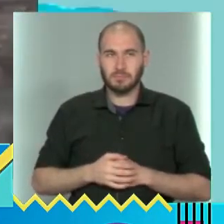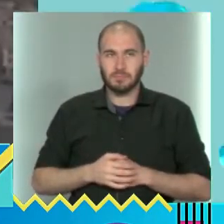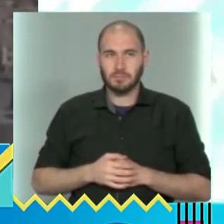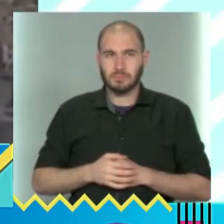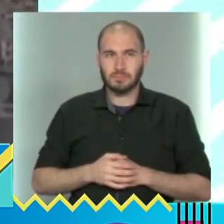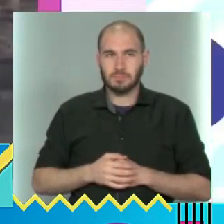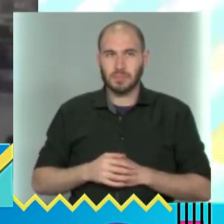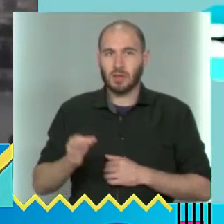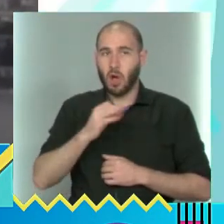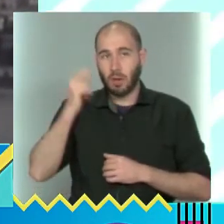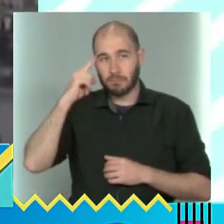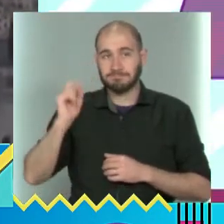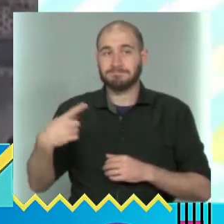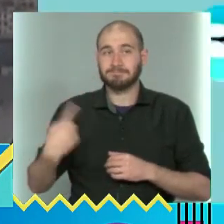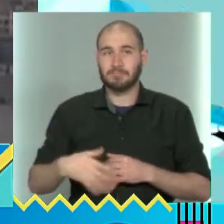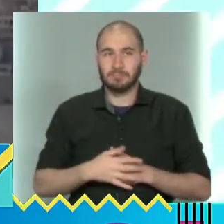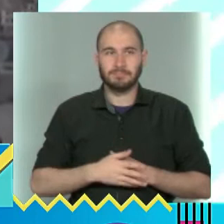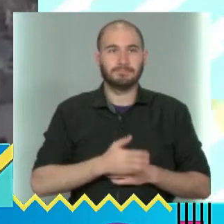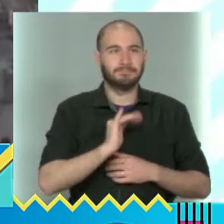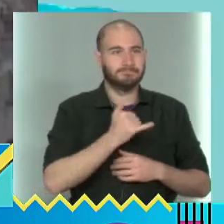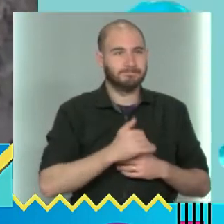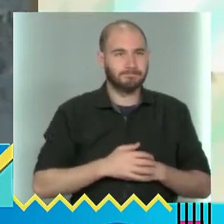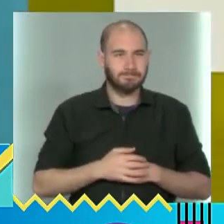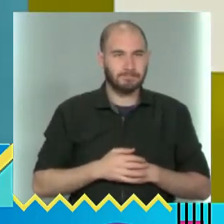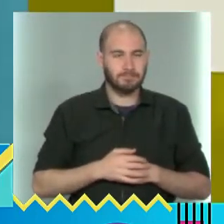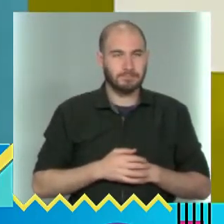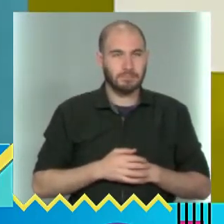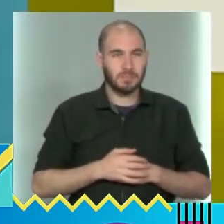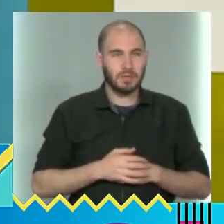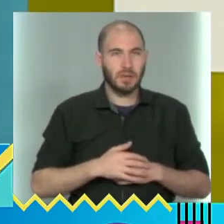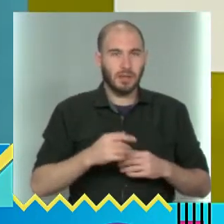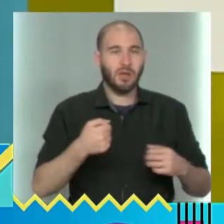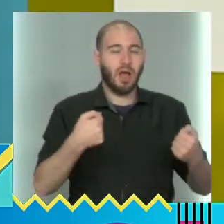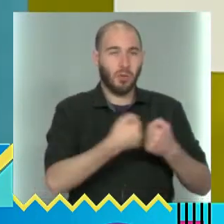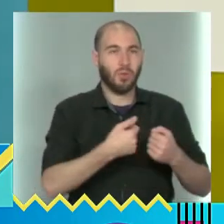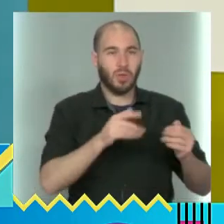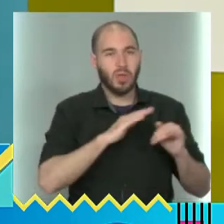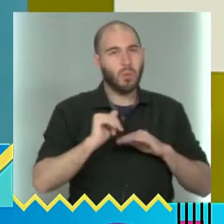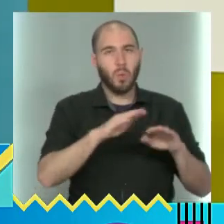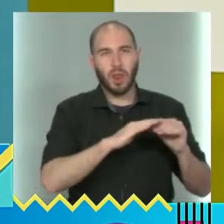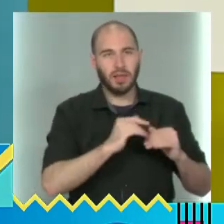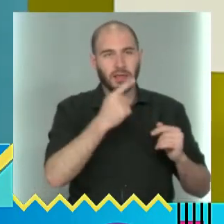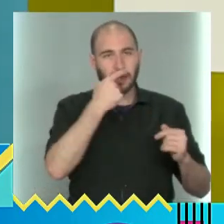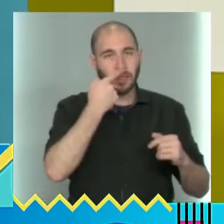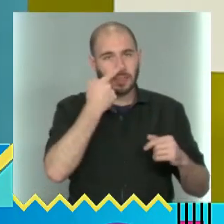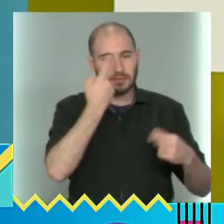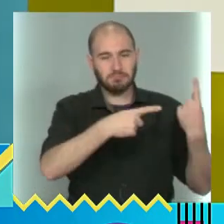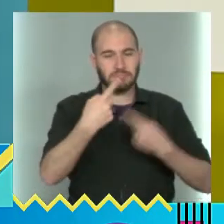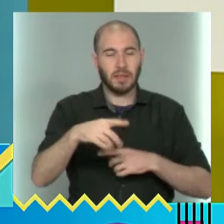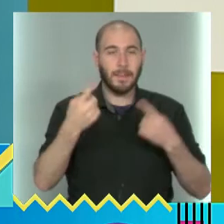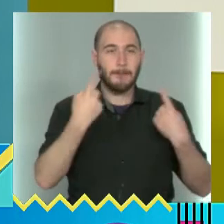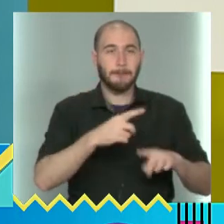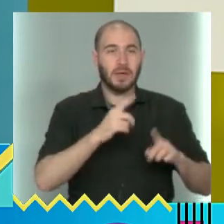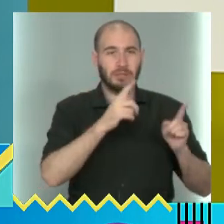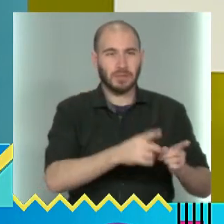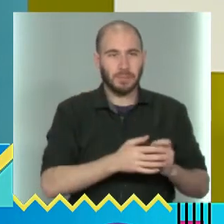No sé qué piensan ustedes. Sí, no, por supuesto que es un eje en común, ¿no? El pensar que hay distintos intereses, pero un poco